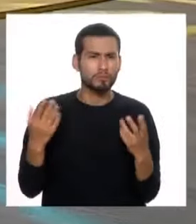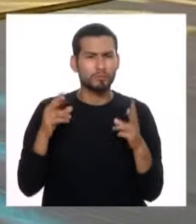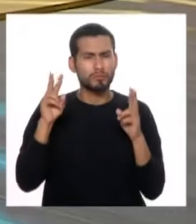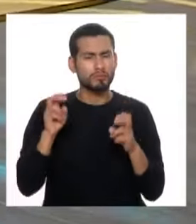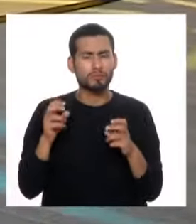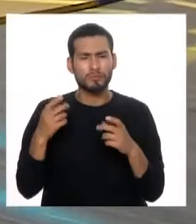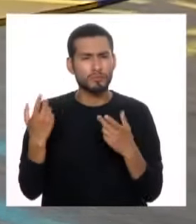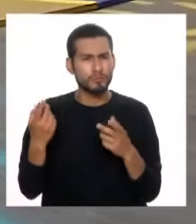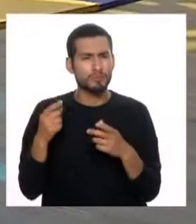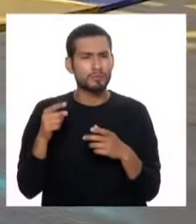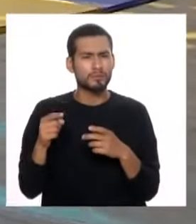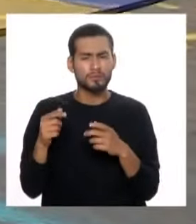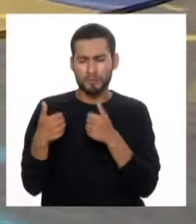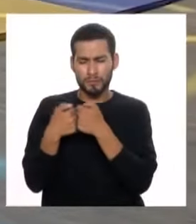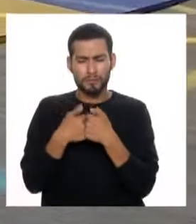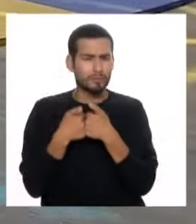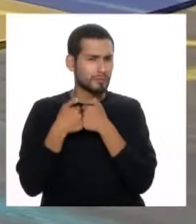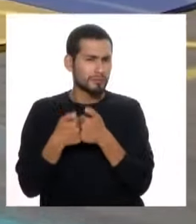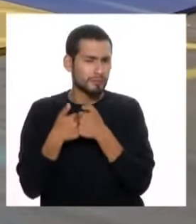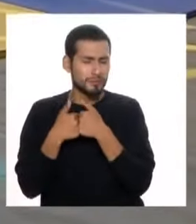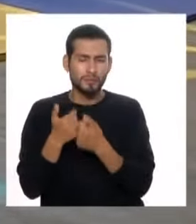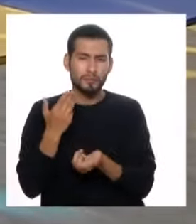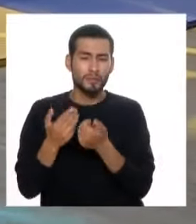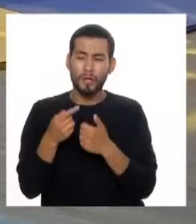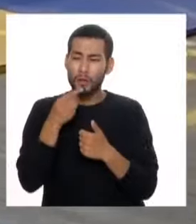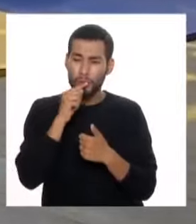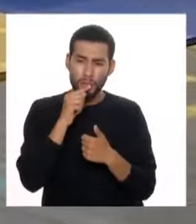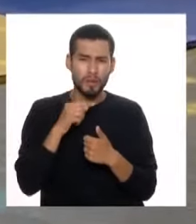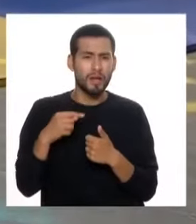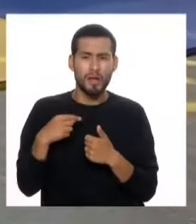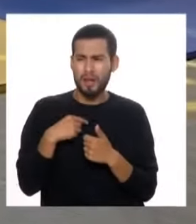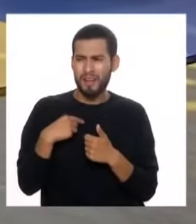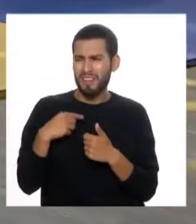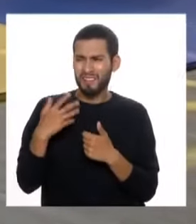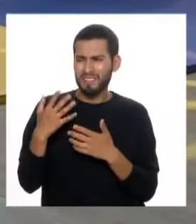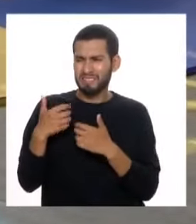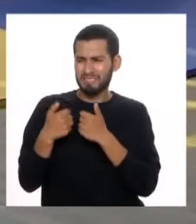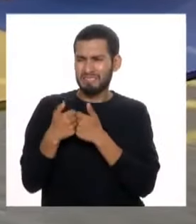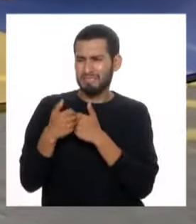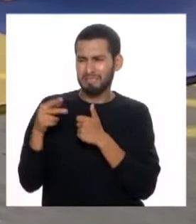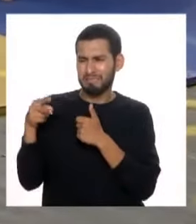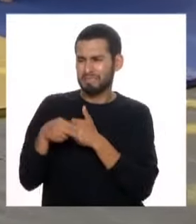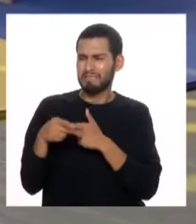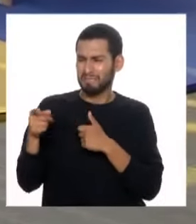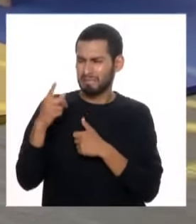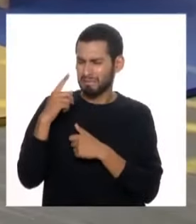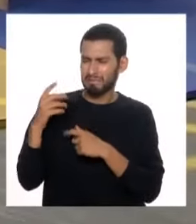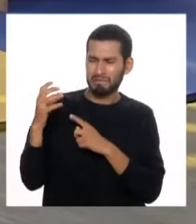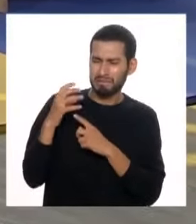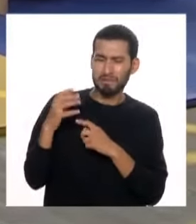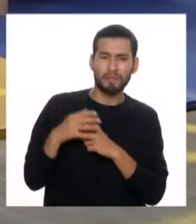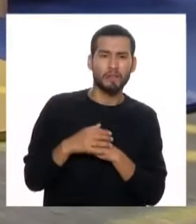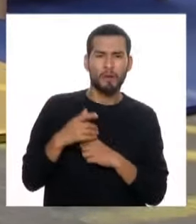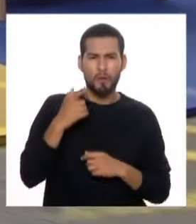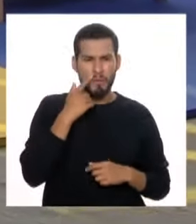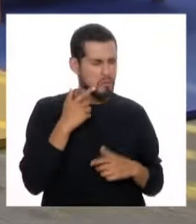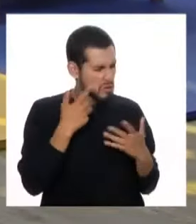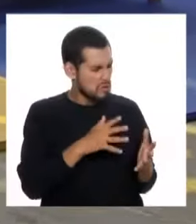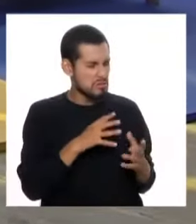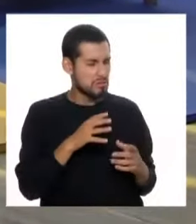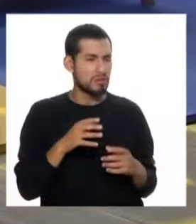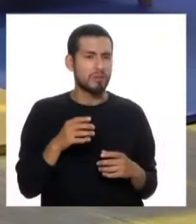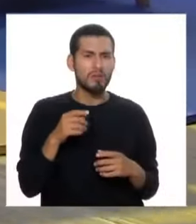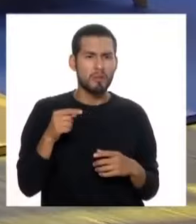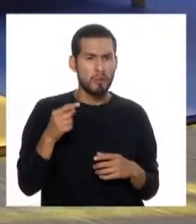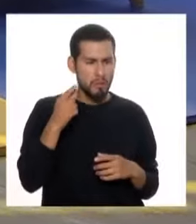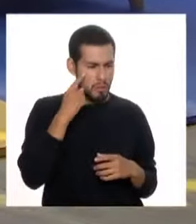de relaciones, ¿no? De una pareja donde de repente la mujer ya quiere culminar esa relación porque hay algunos actos de violencia, el hombre no quiere, piensa